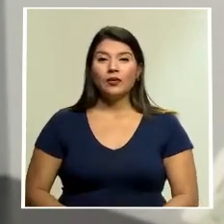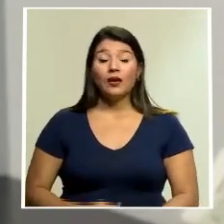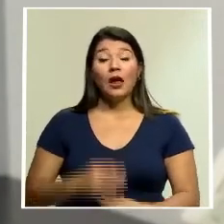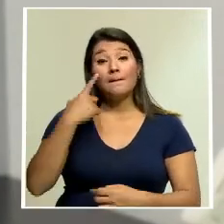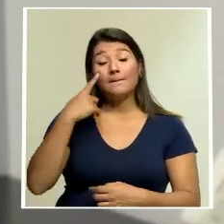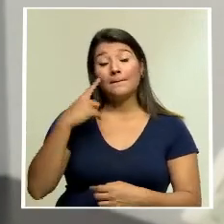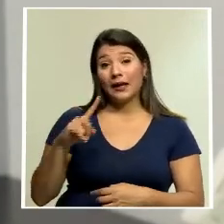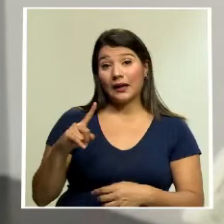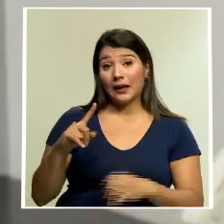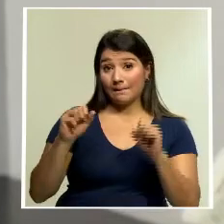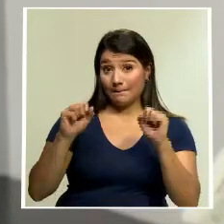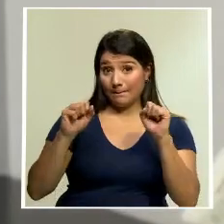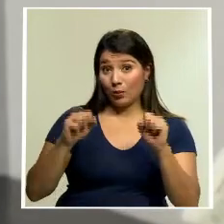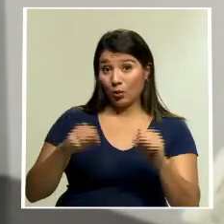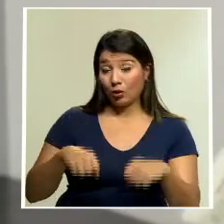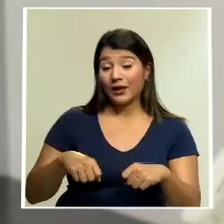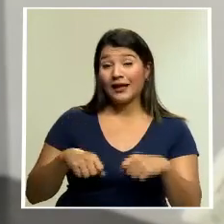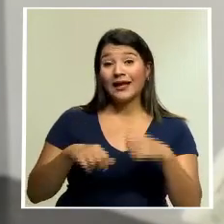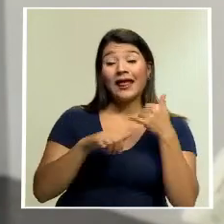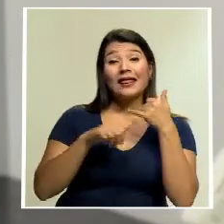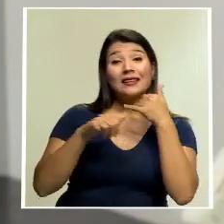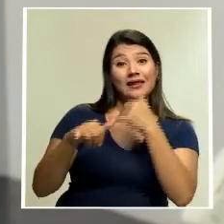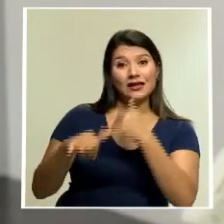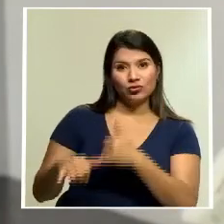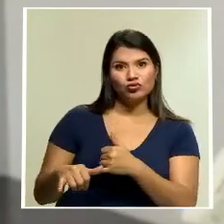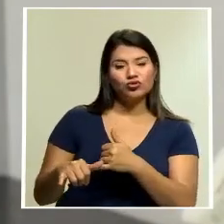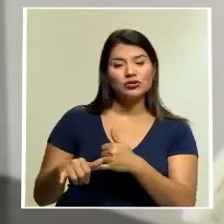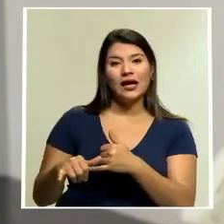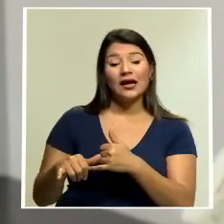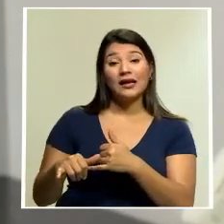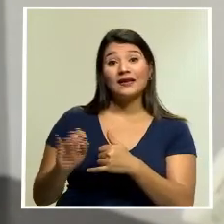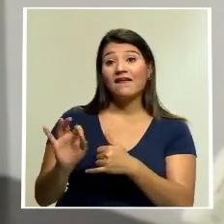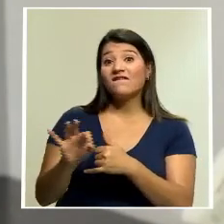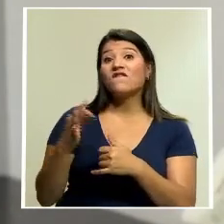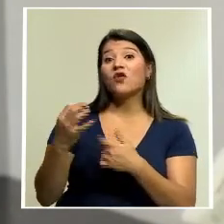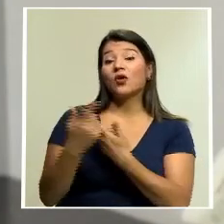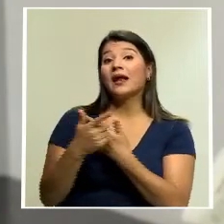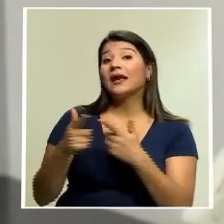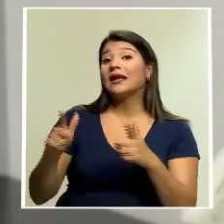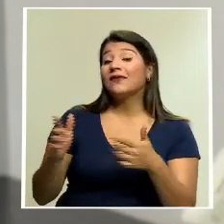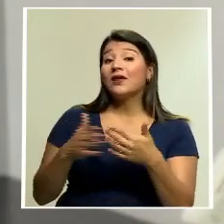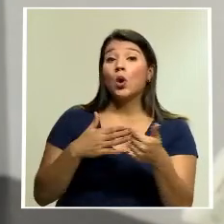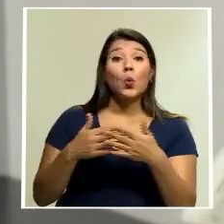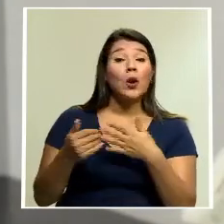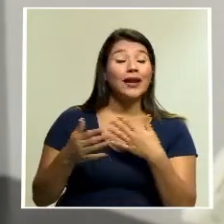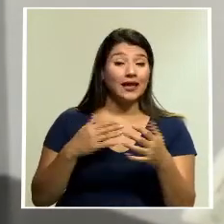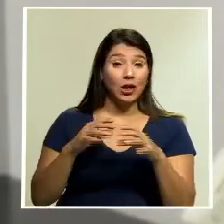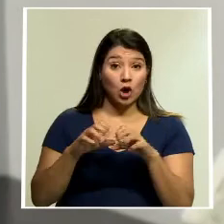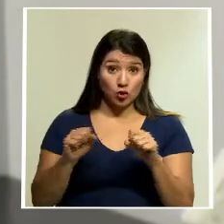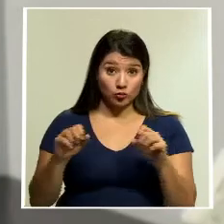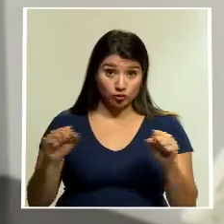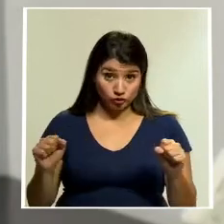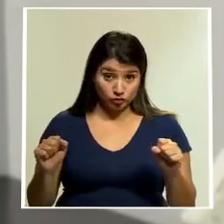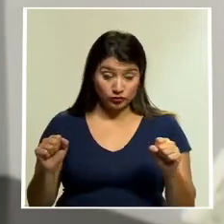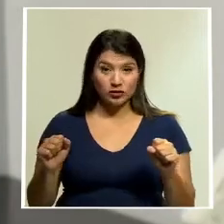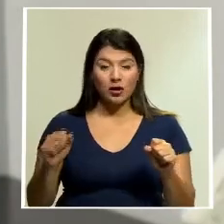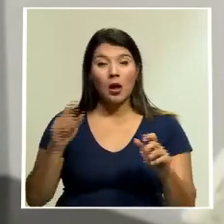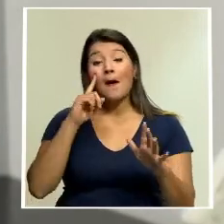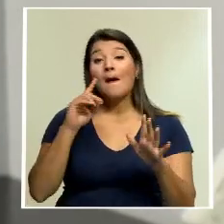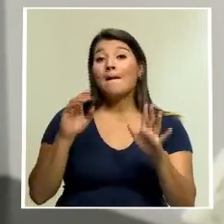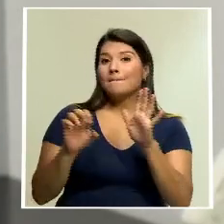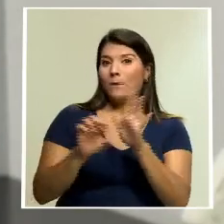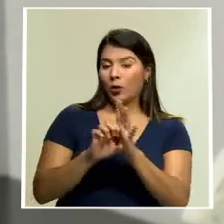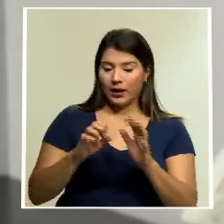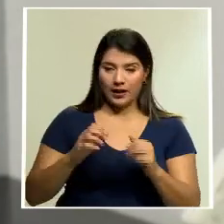para poder denunciar abiertamente actos de corrupción. Por ejemplo,